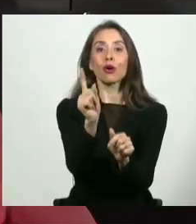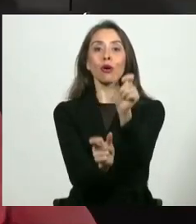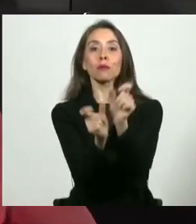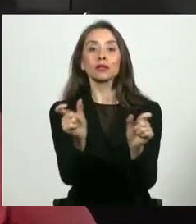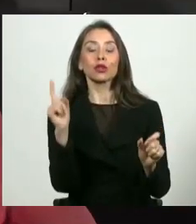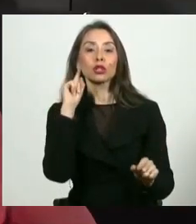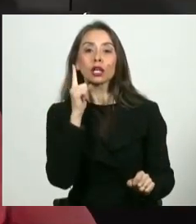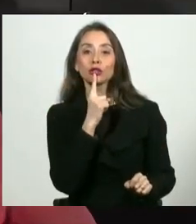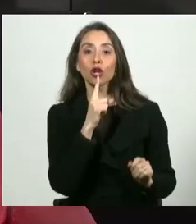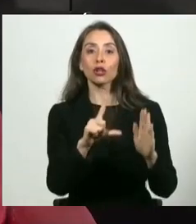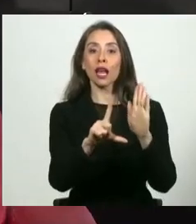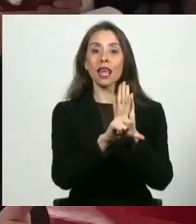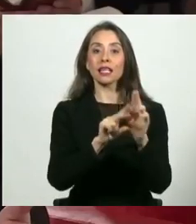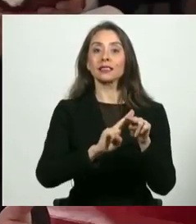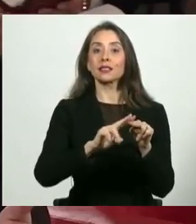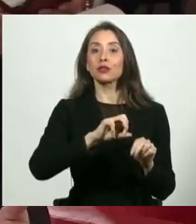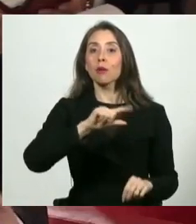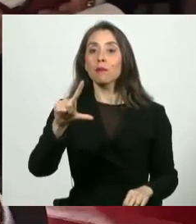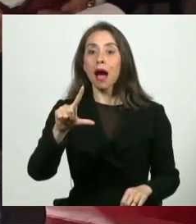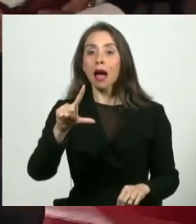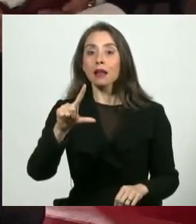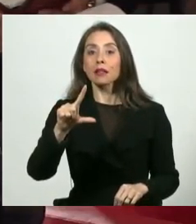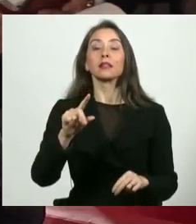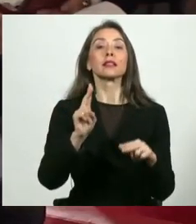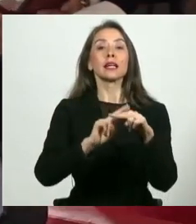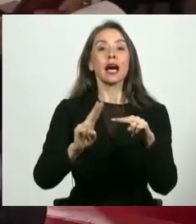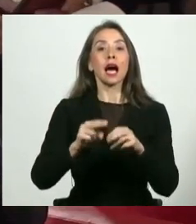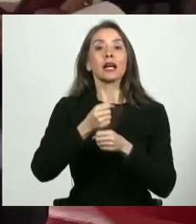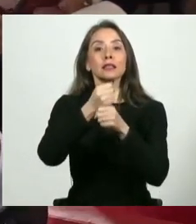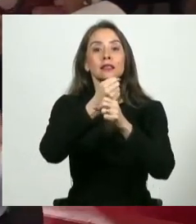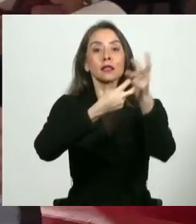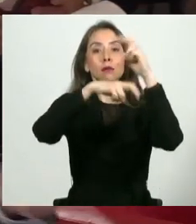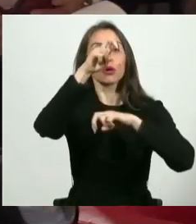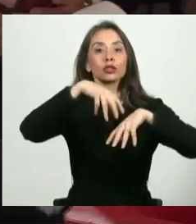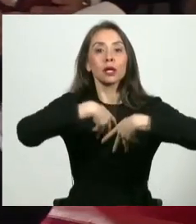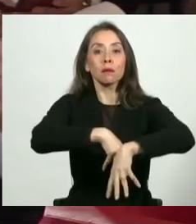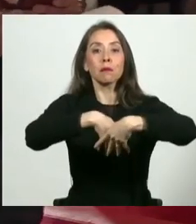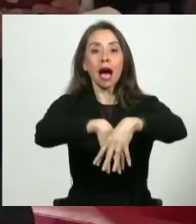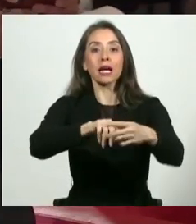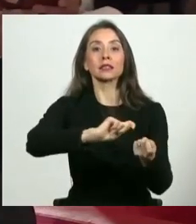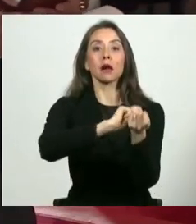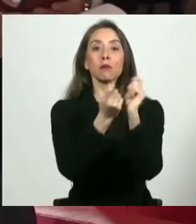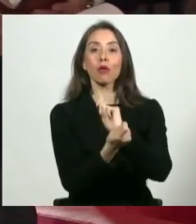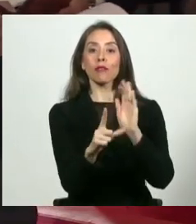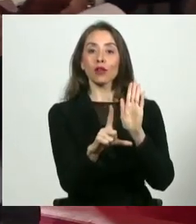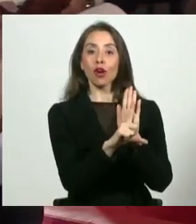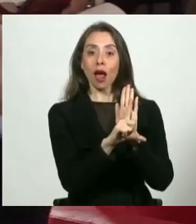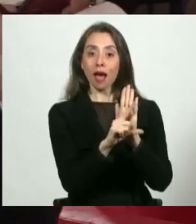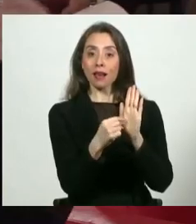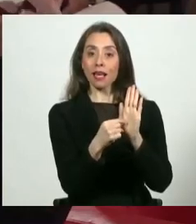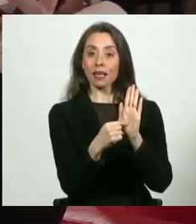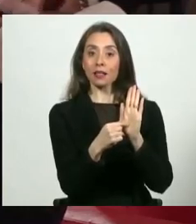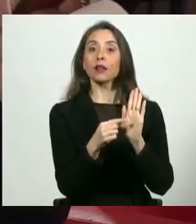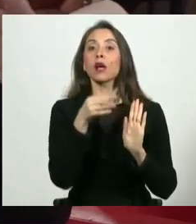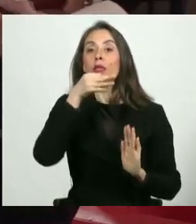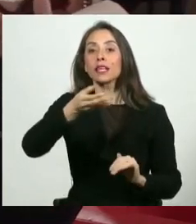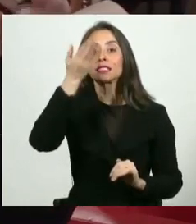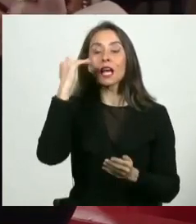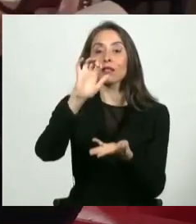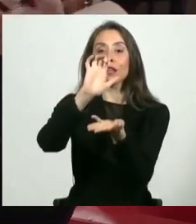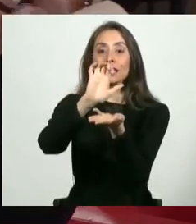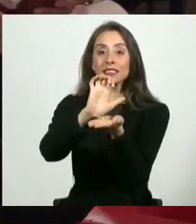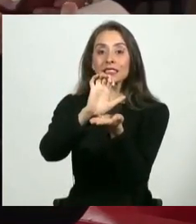personas sordas porque la ley se hizo mal. Tuvimos que hacer protestas, marchas, se modificó la ley. Porque decía antes, el